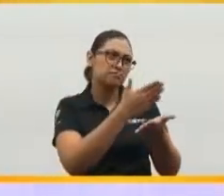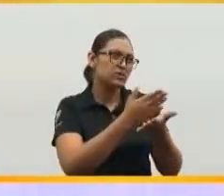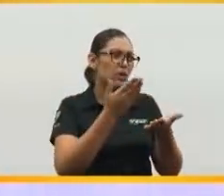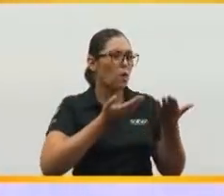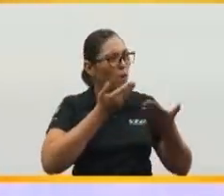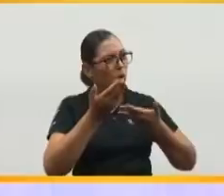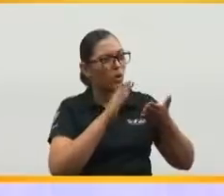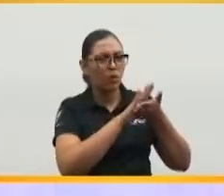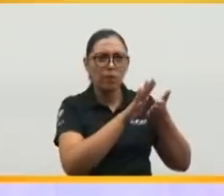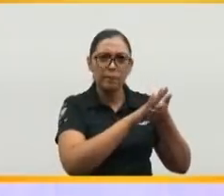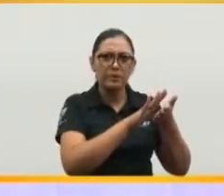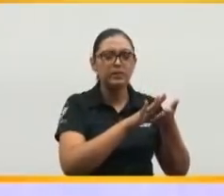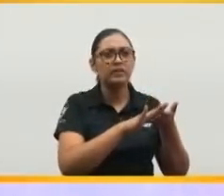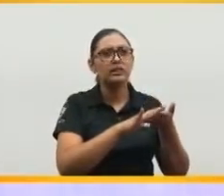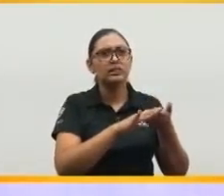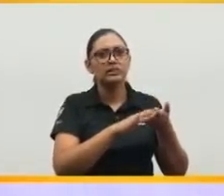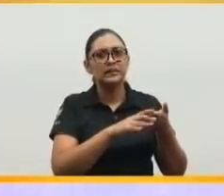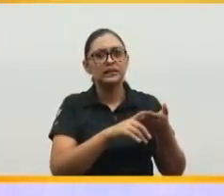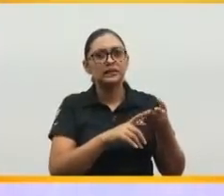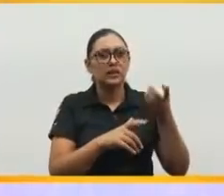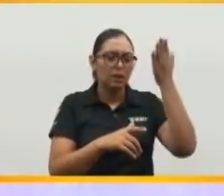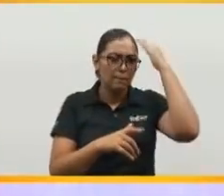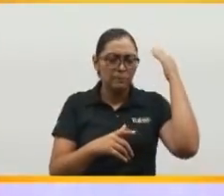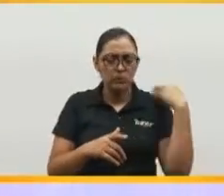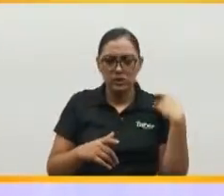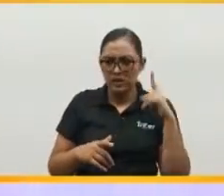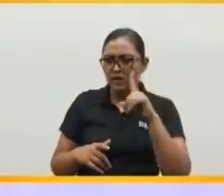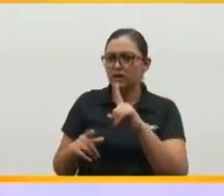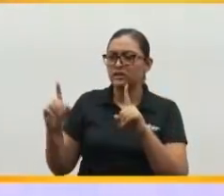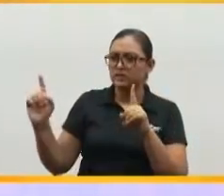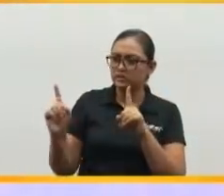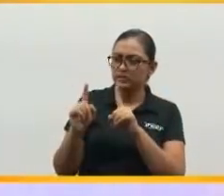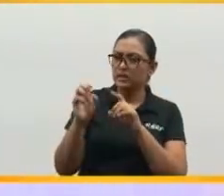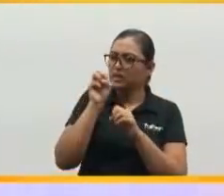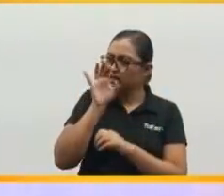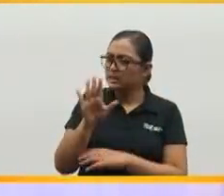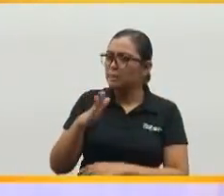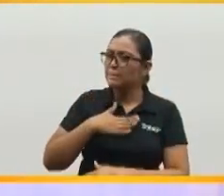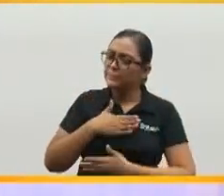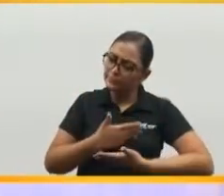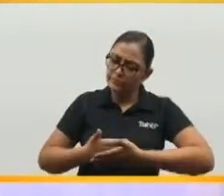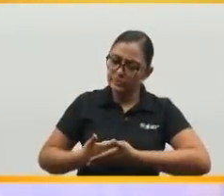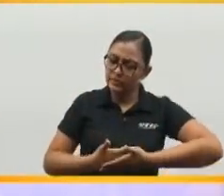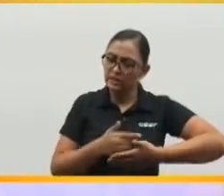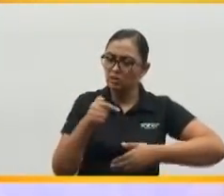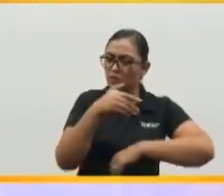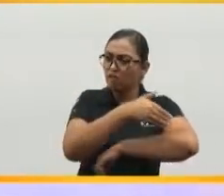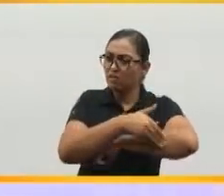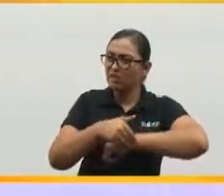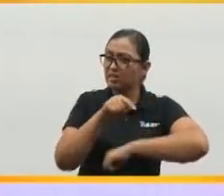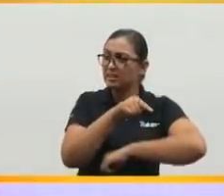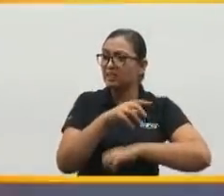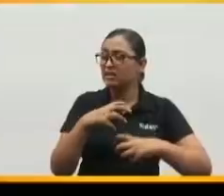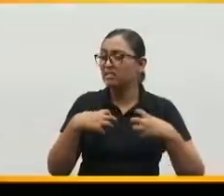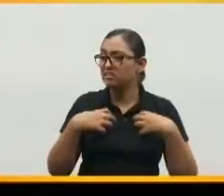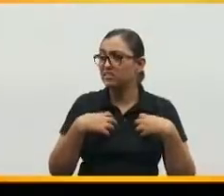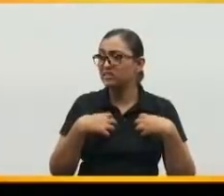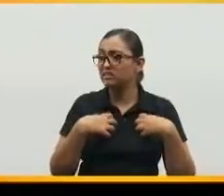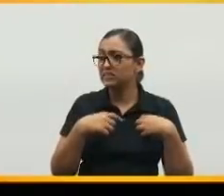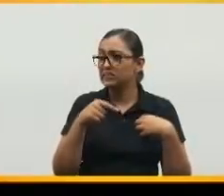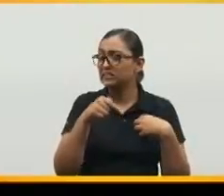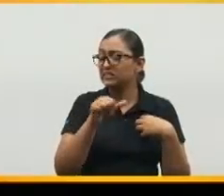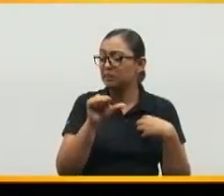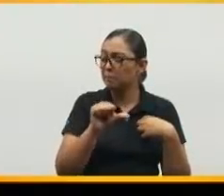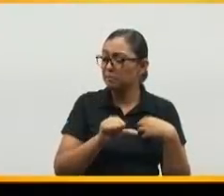le dice al pastor Jorge, mi hijo tiene tantos años de vivir en la calle, anda tan mal que le han cosido